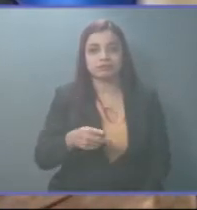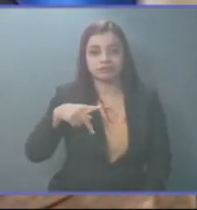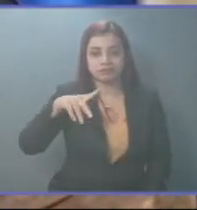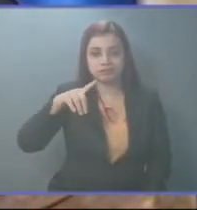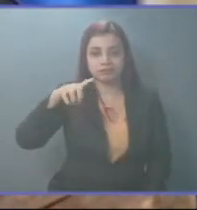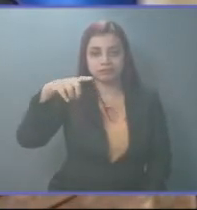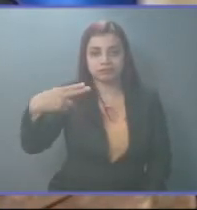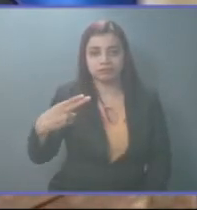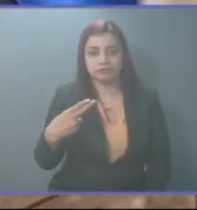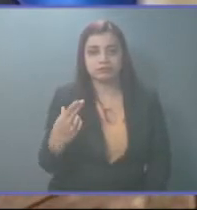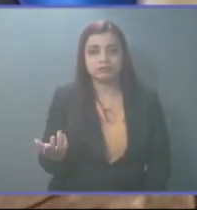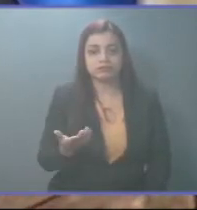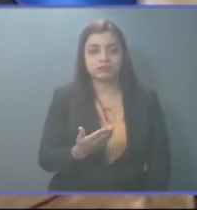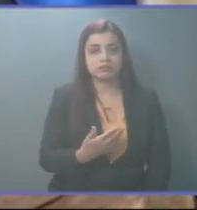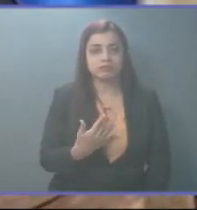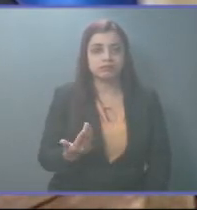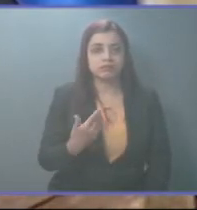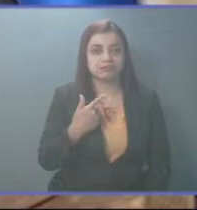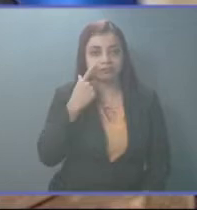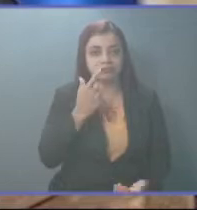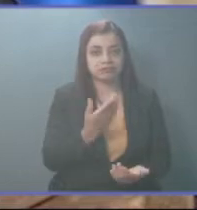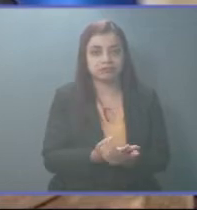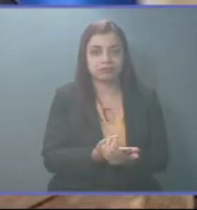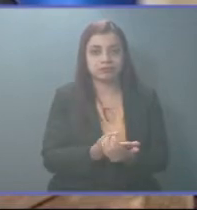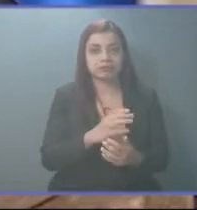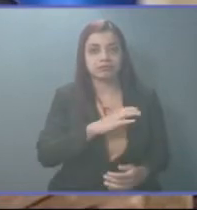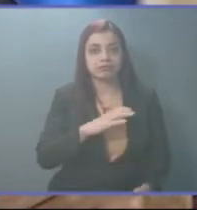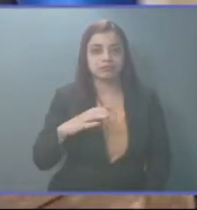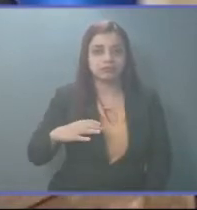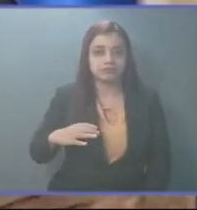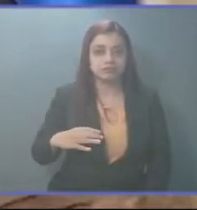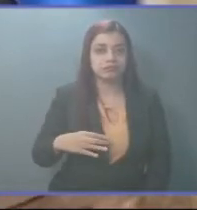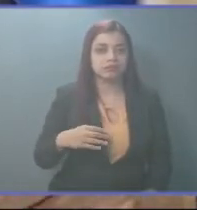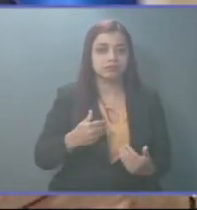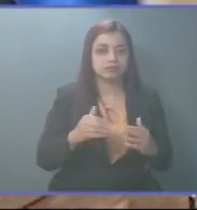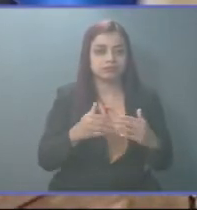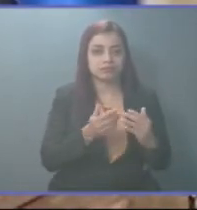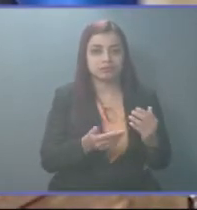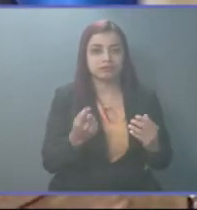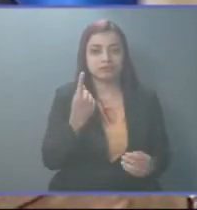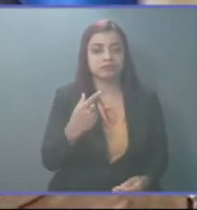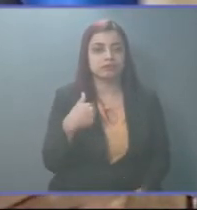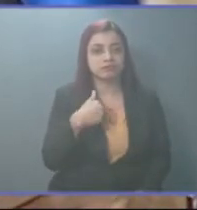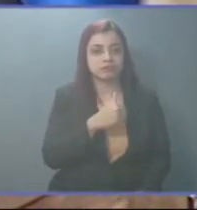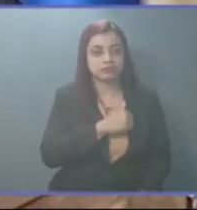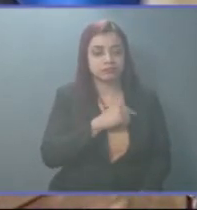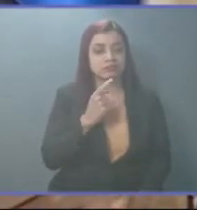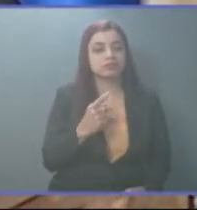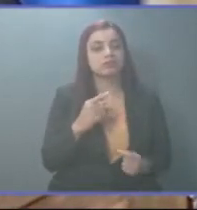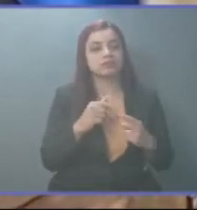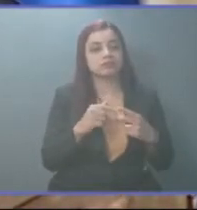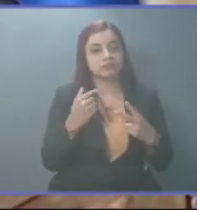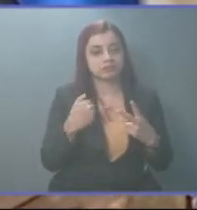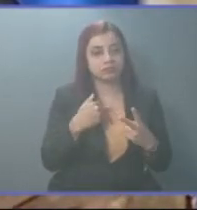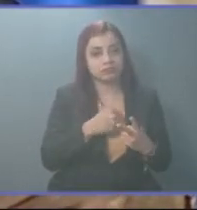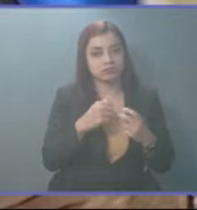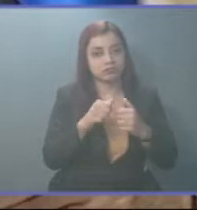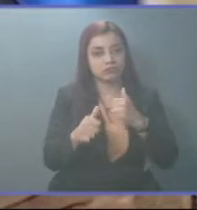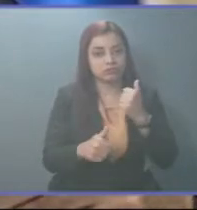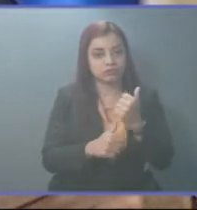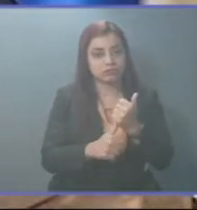Defensa de los Derechos Humanos, propondrán ante el Consejo ternas para miembros propietarios y ternas para miembros